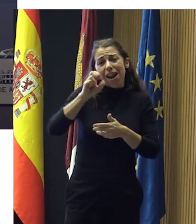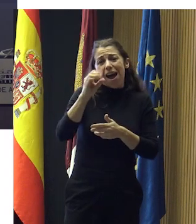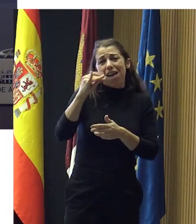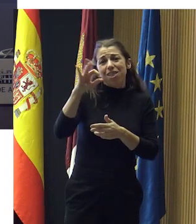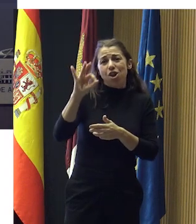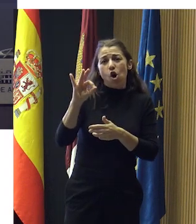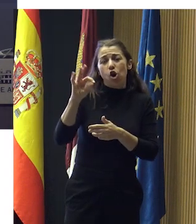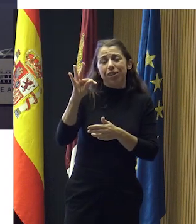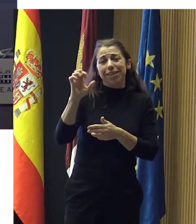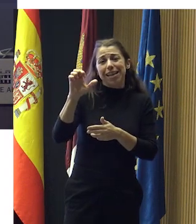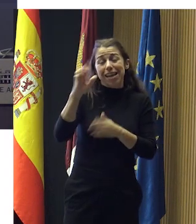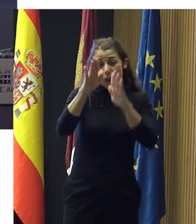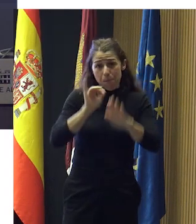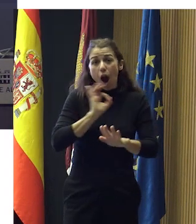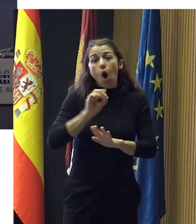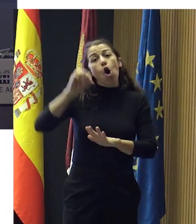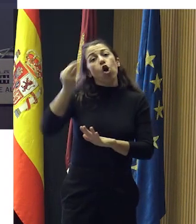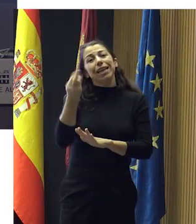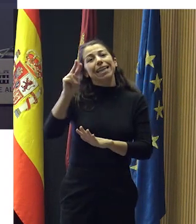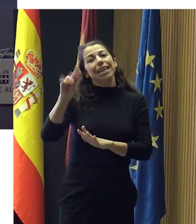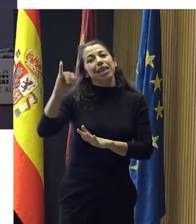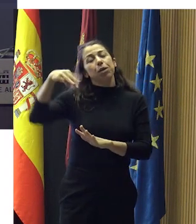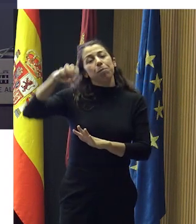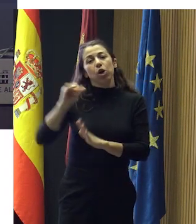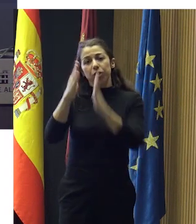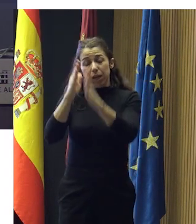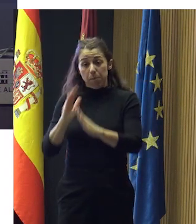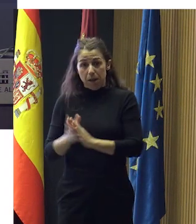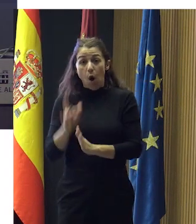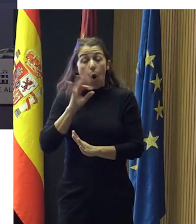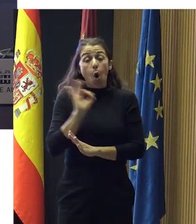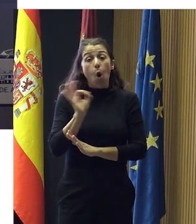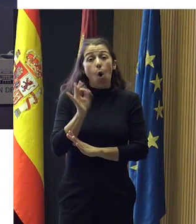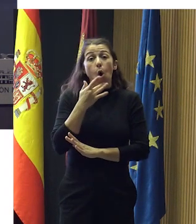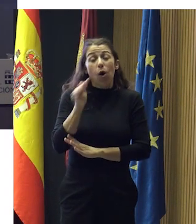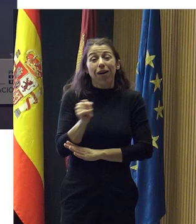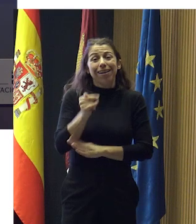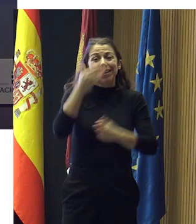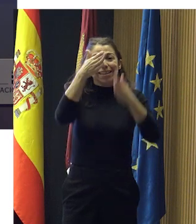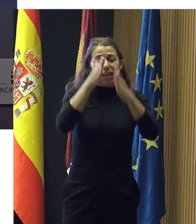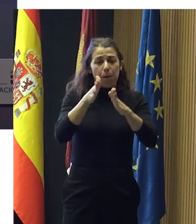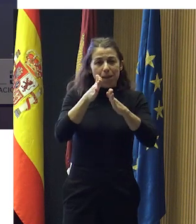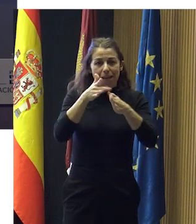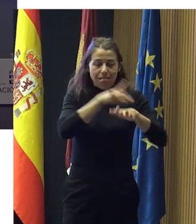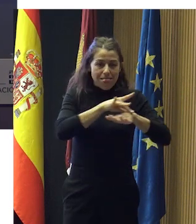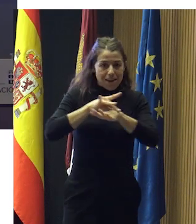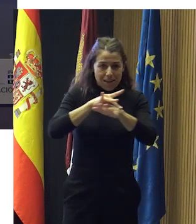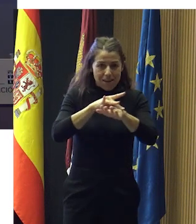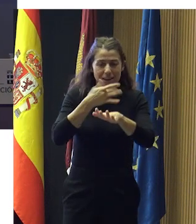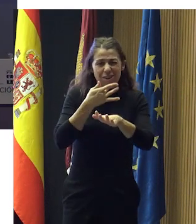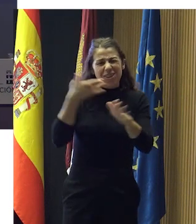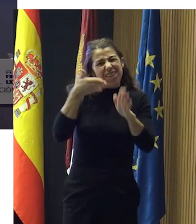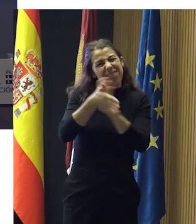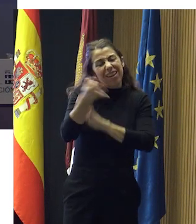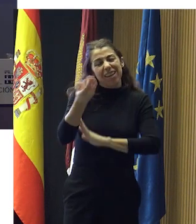por quimioterapia, o usar el objetivo que tenemos todos los investigadores en cáncer, que es usar terapias dirigidas. Eso